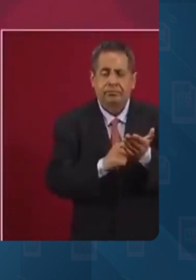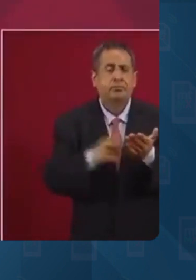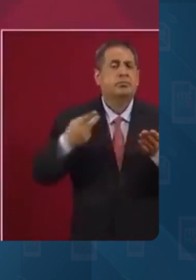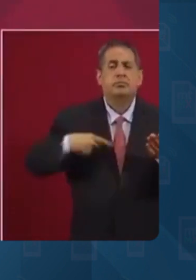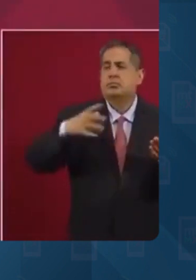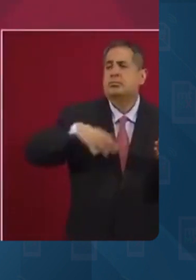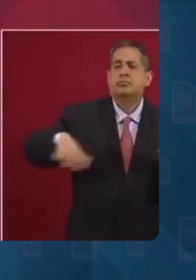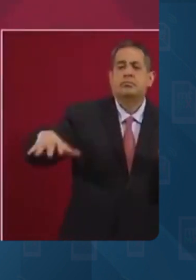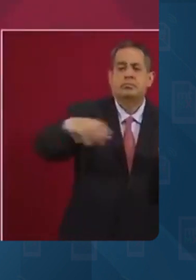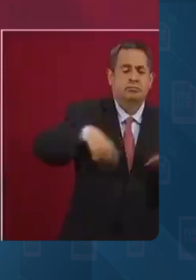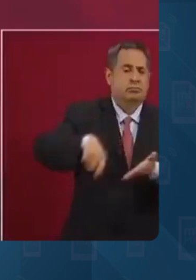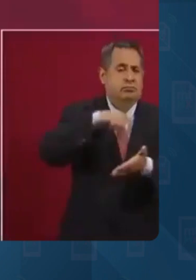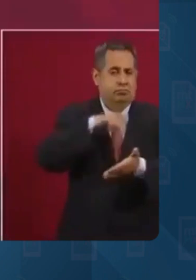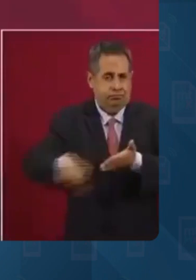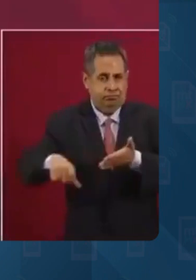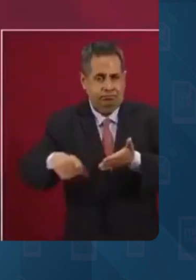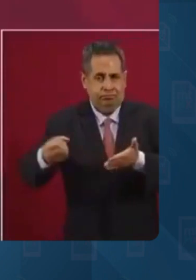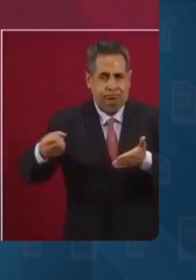pueblo